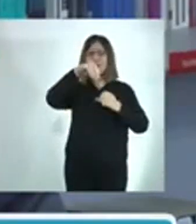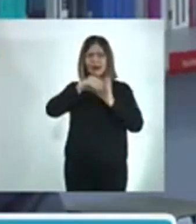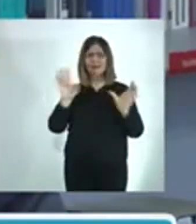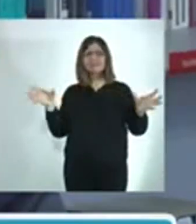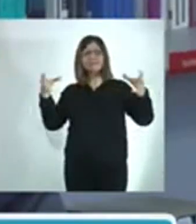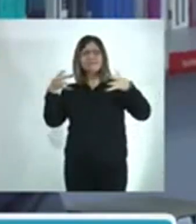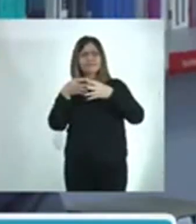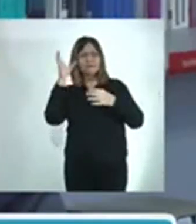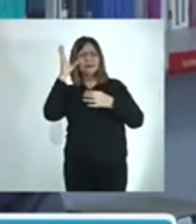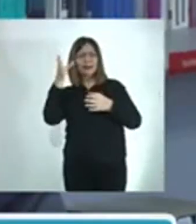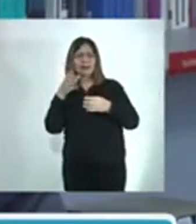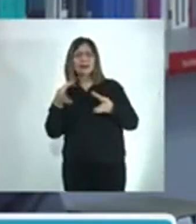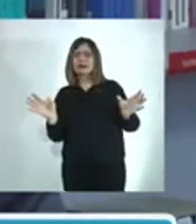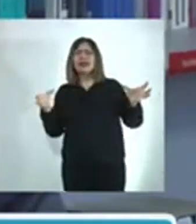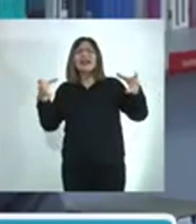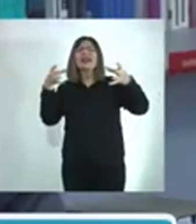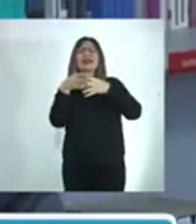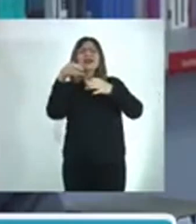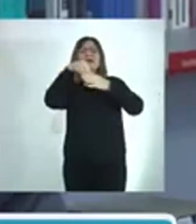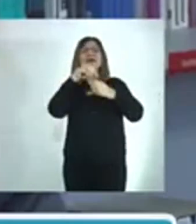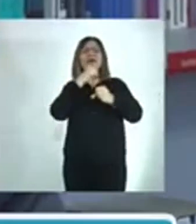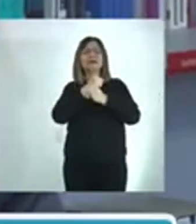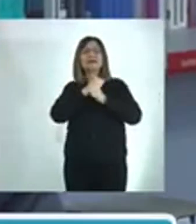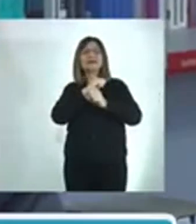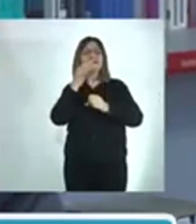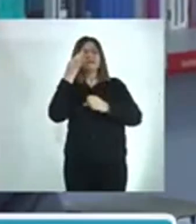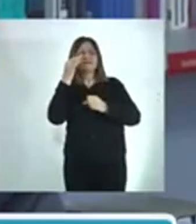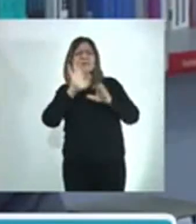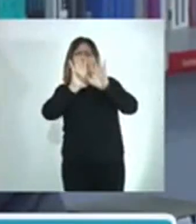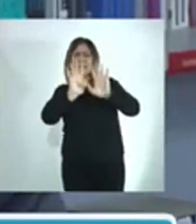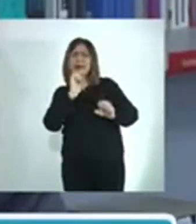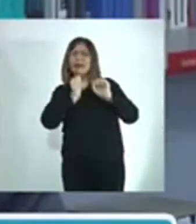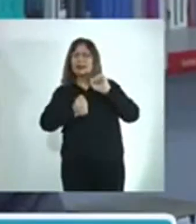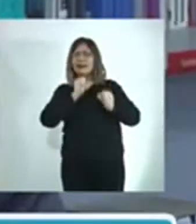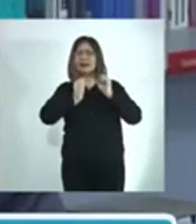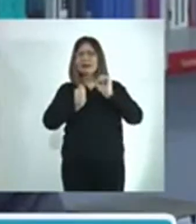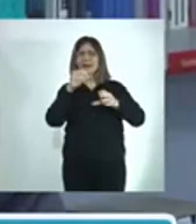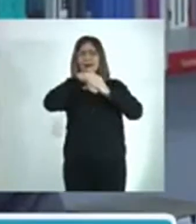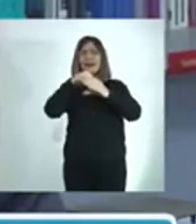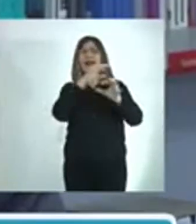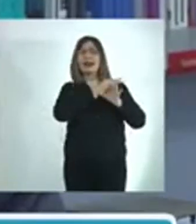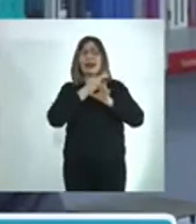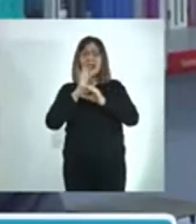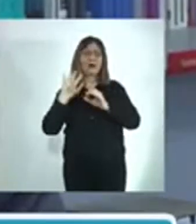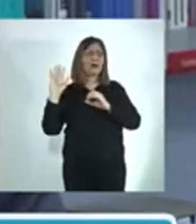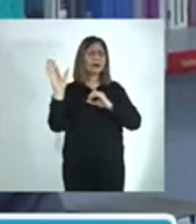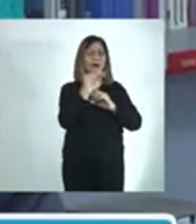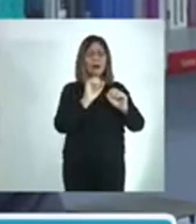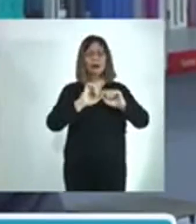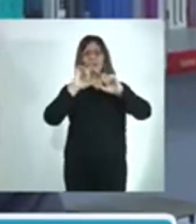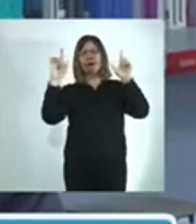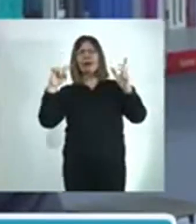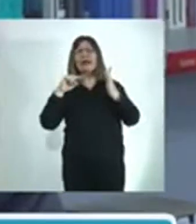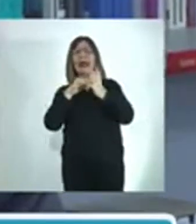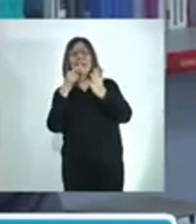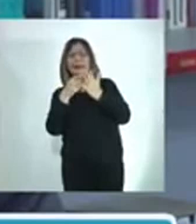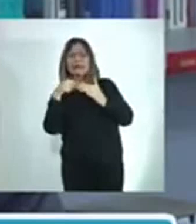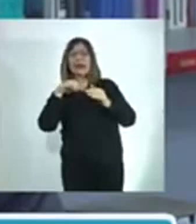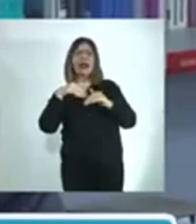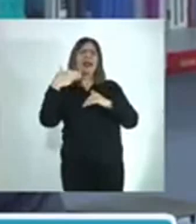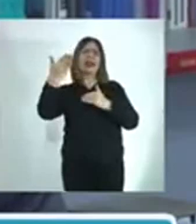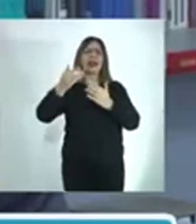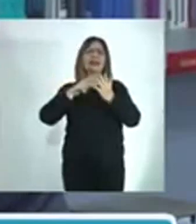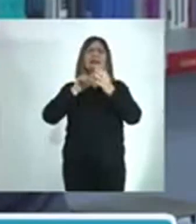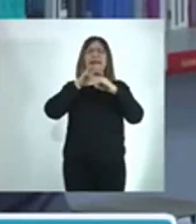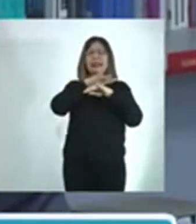Tucumán. Un gran equipo que está presente tanto en las escuelas de la capital, en las escuelas del